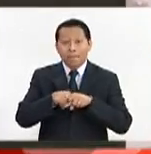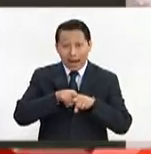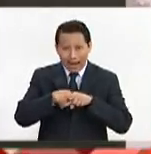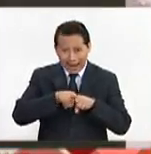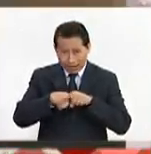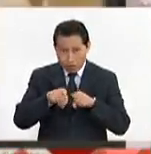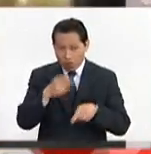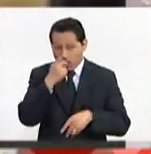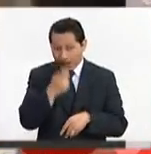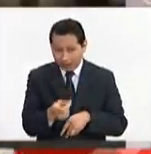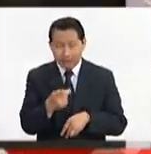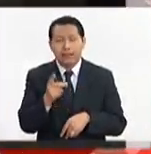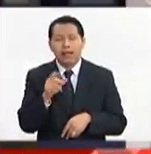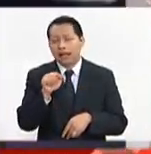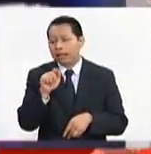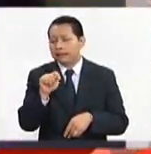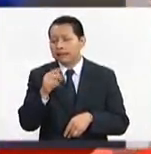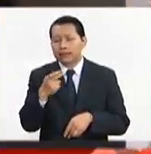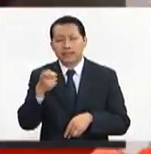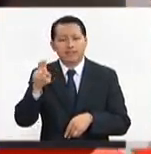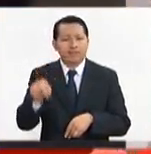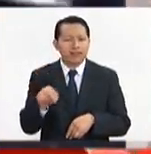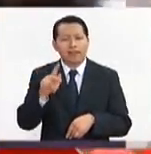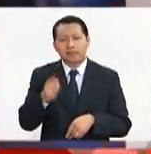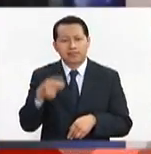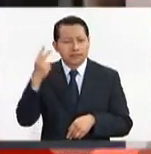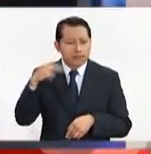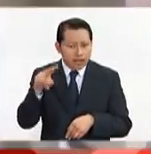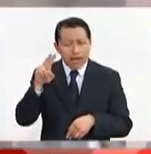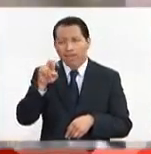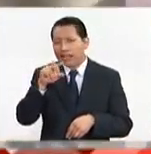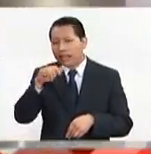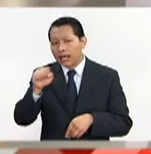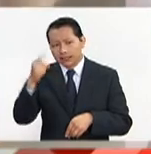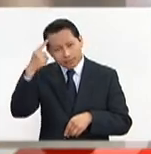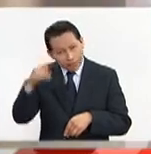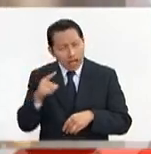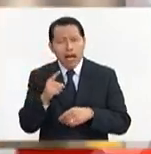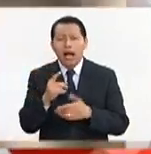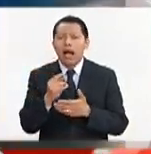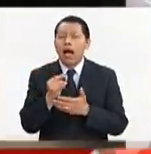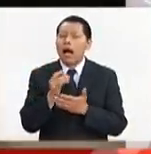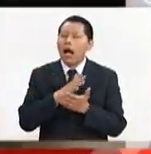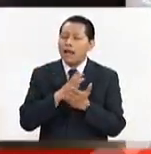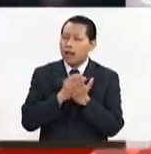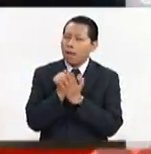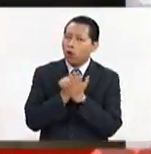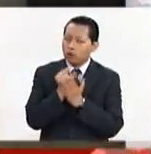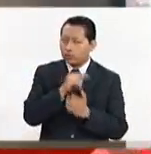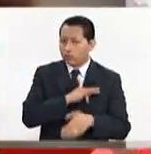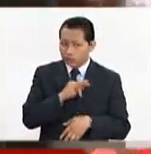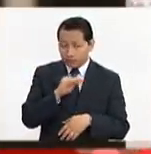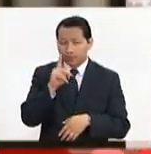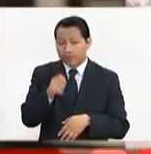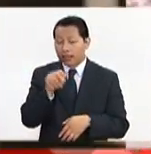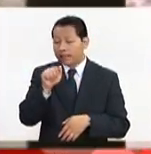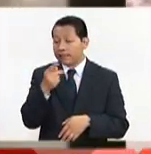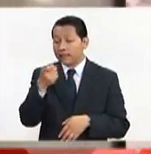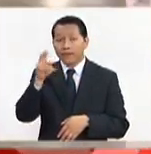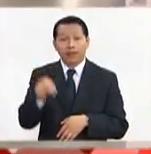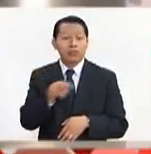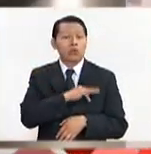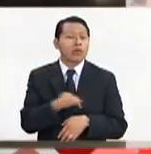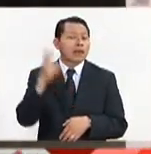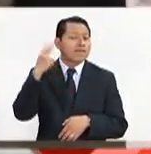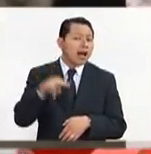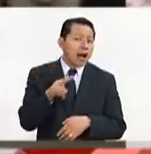los medios de que Stephen acostumbraba viajar a Las Vegas para apostar, dijo ante los medios que Stephen acostumbraba a